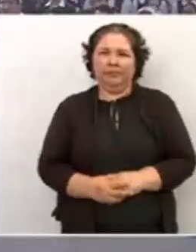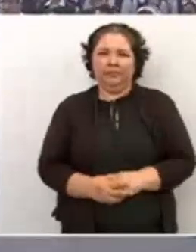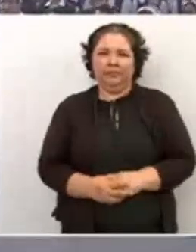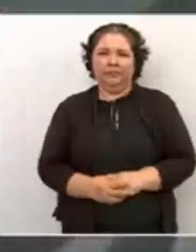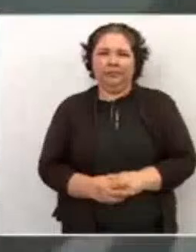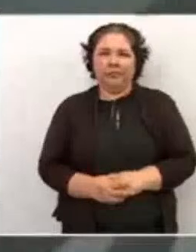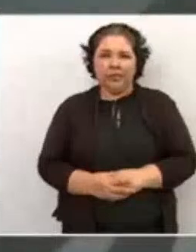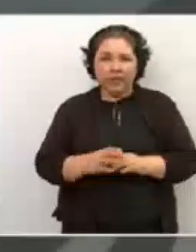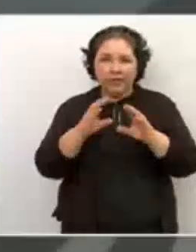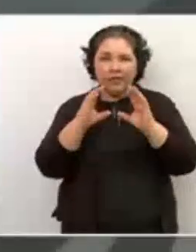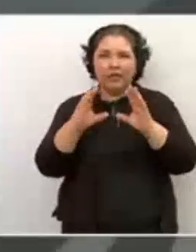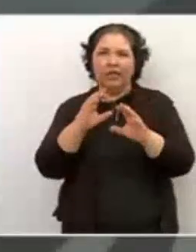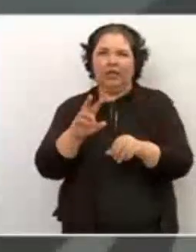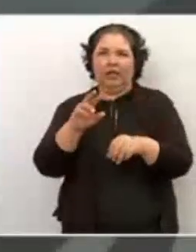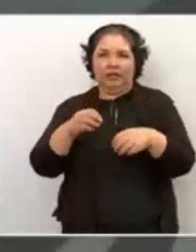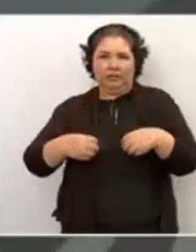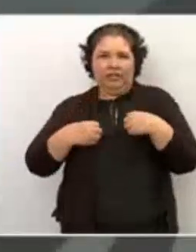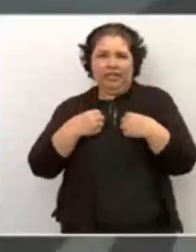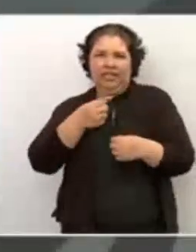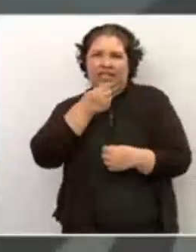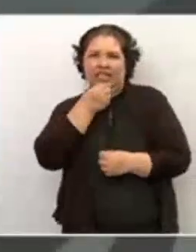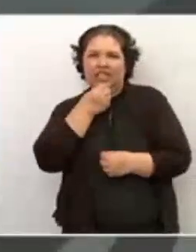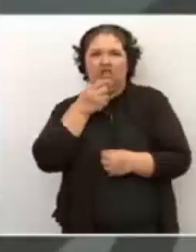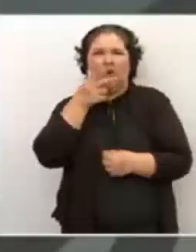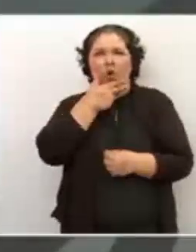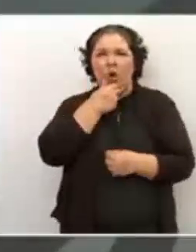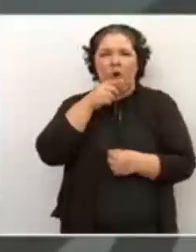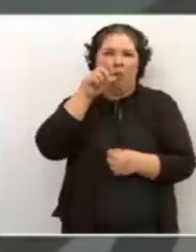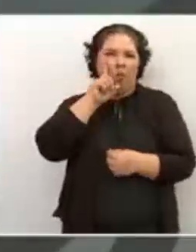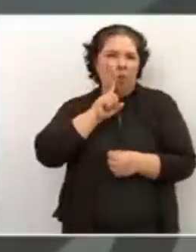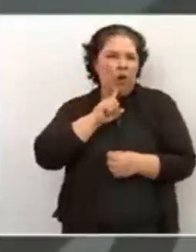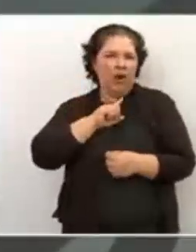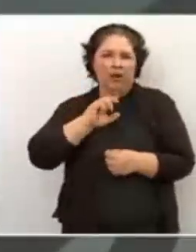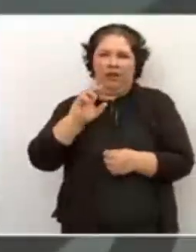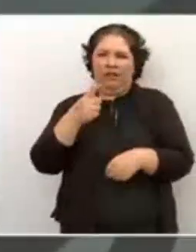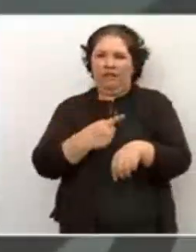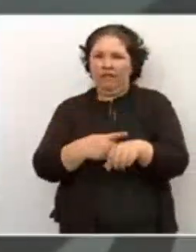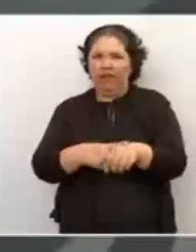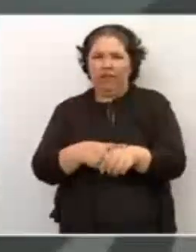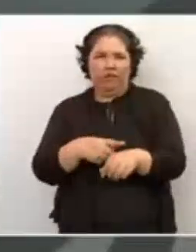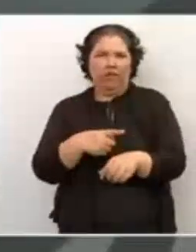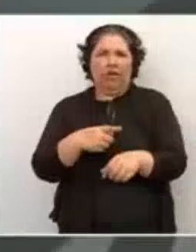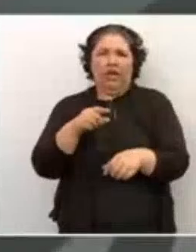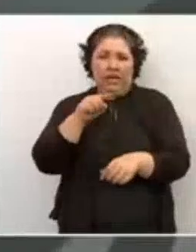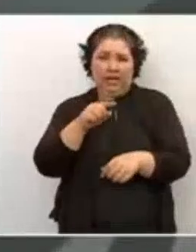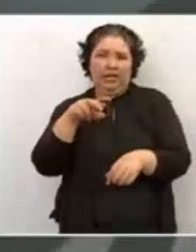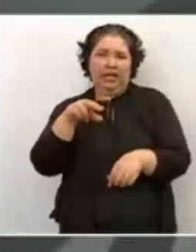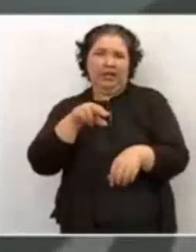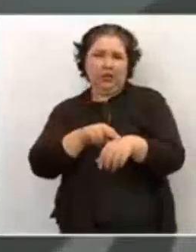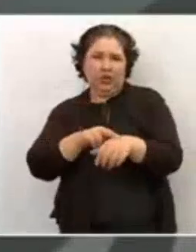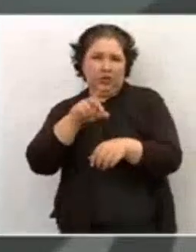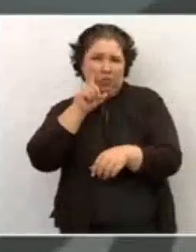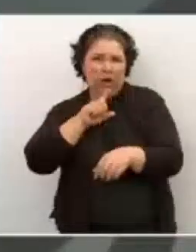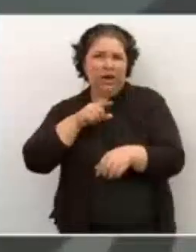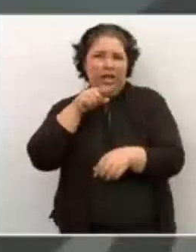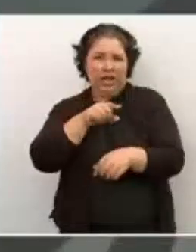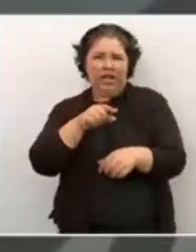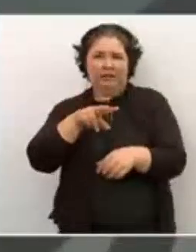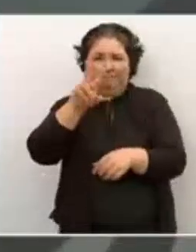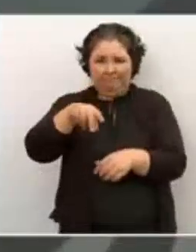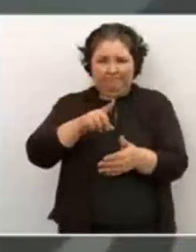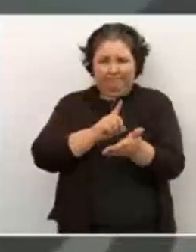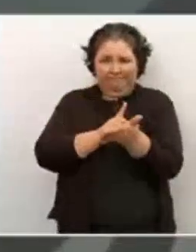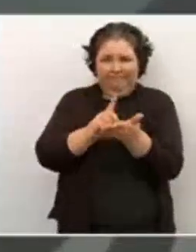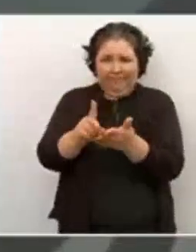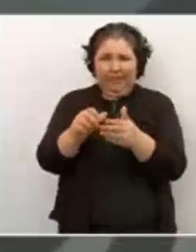A cuidar la vida de niñas y niños ante cualquier complicación. Son ellas quienes hacen realidad el derecho a la